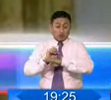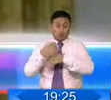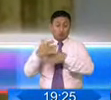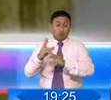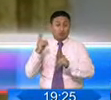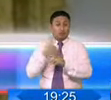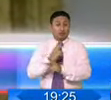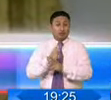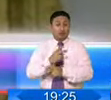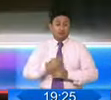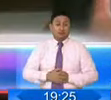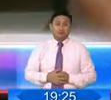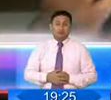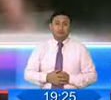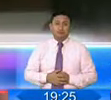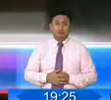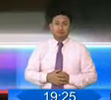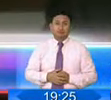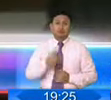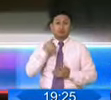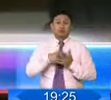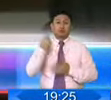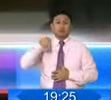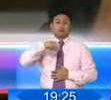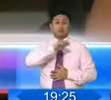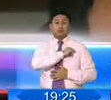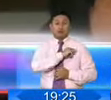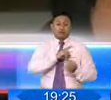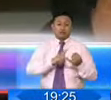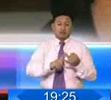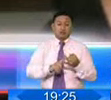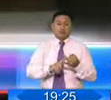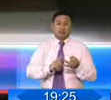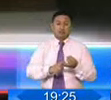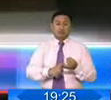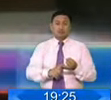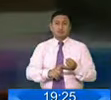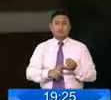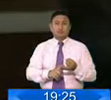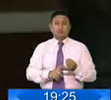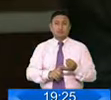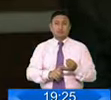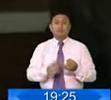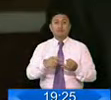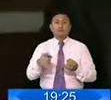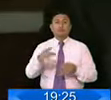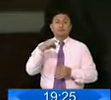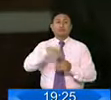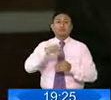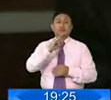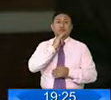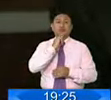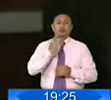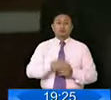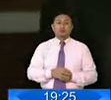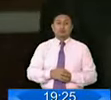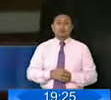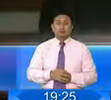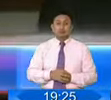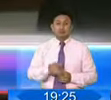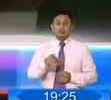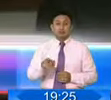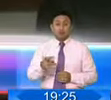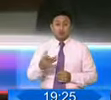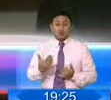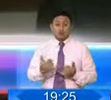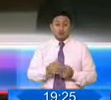con otras naciones. Como es el caso de España, como es el caso de la intervención en las elecciones de Estados Unidos, que está